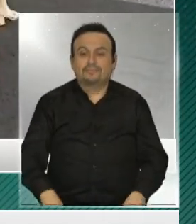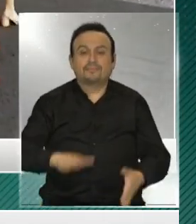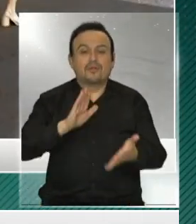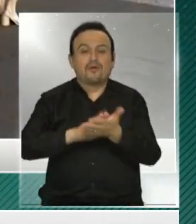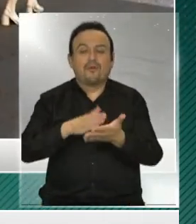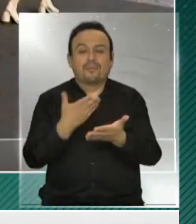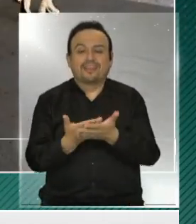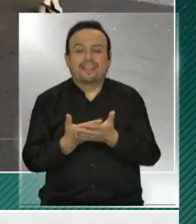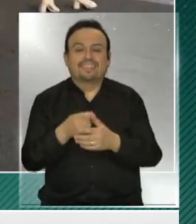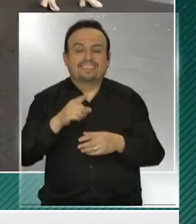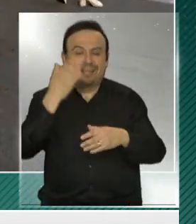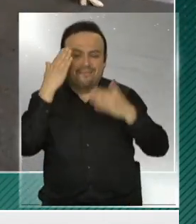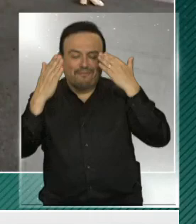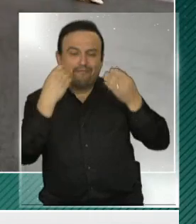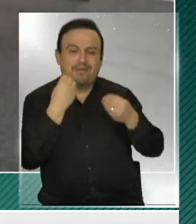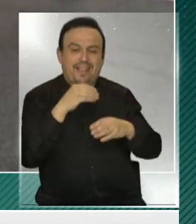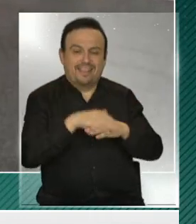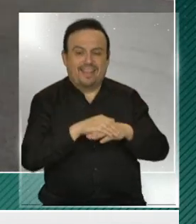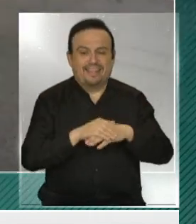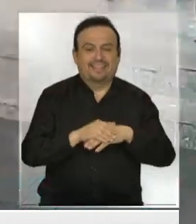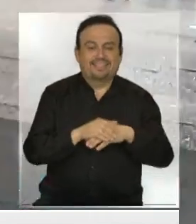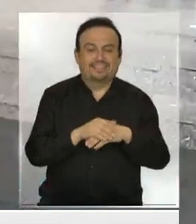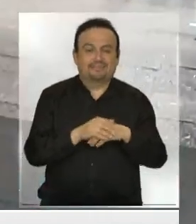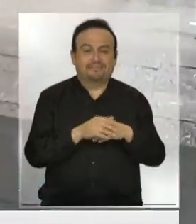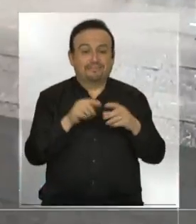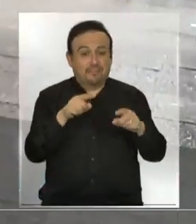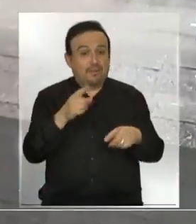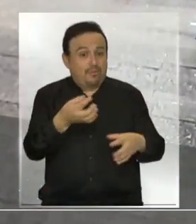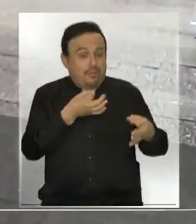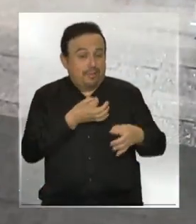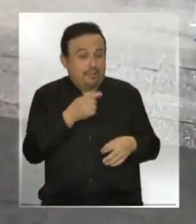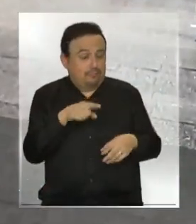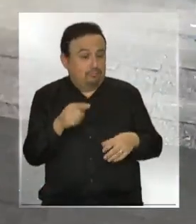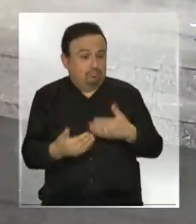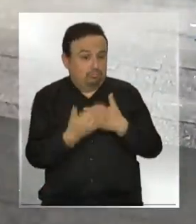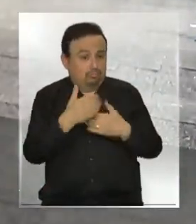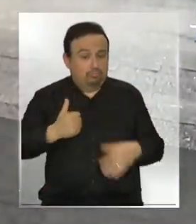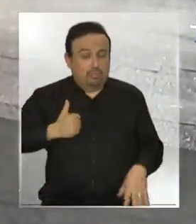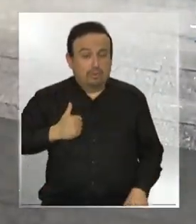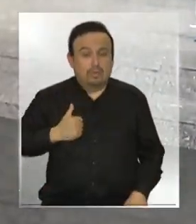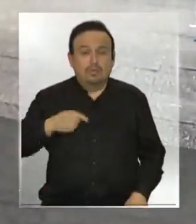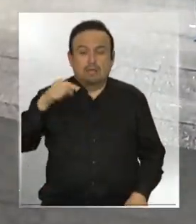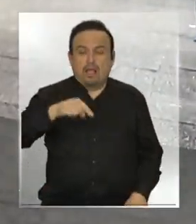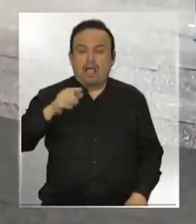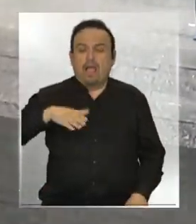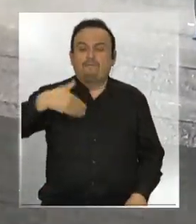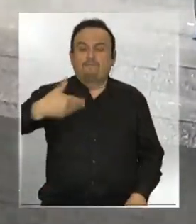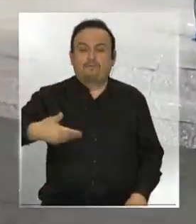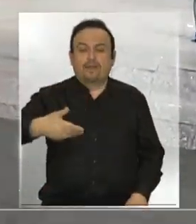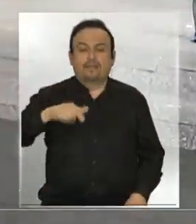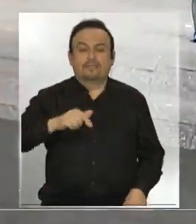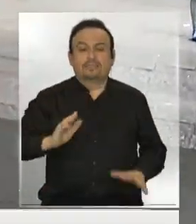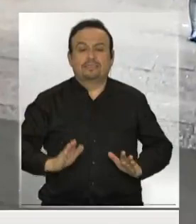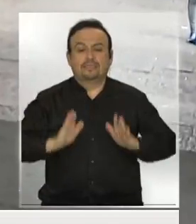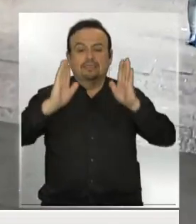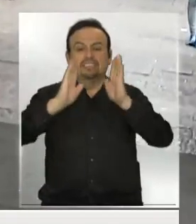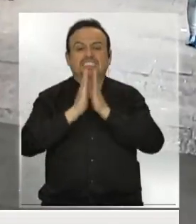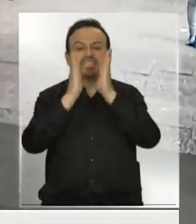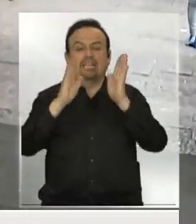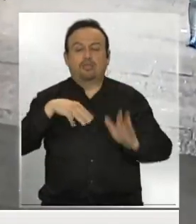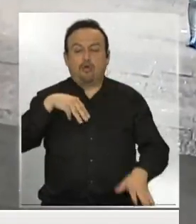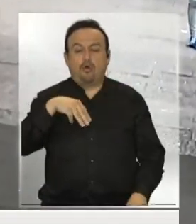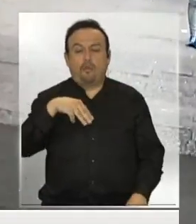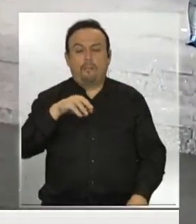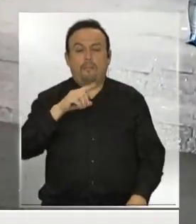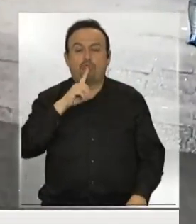¿Cómo estás, Priscila? Muy buenas tardes. Bueno, hemos estado, como tú decías, desde muy temprano aquí afuera en el edificio Santo Tomás Moro